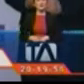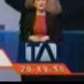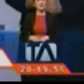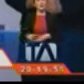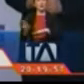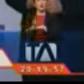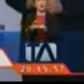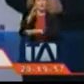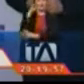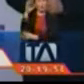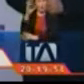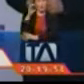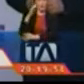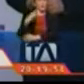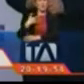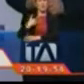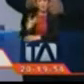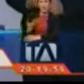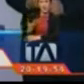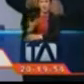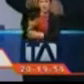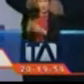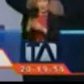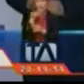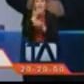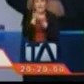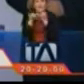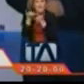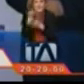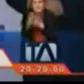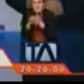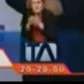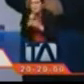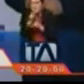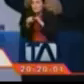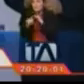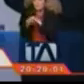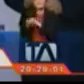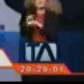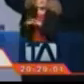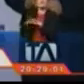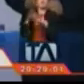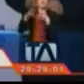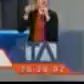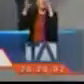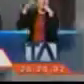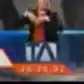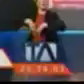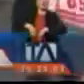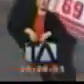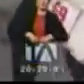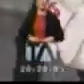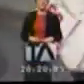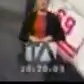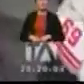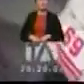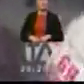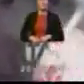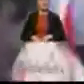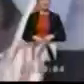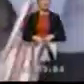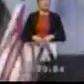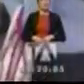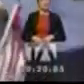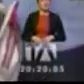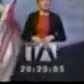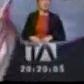al pueblo colombiano para tapar las enormes falencias de su revolución fracasada. Y que amenaza con obligar